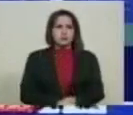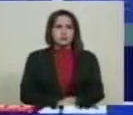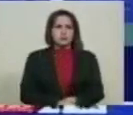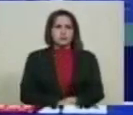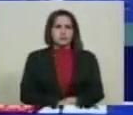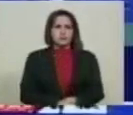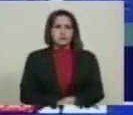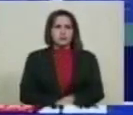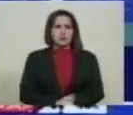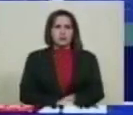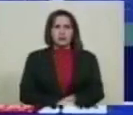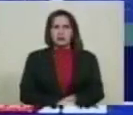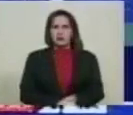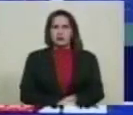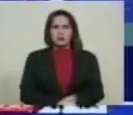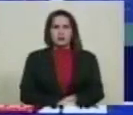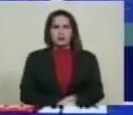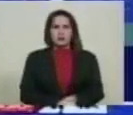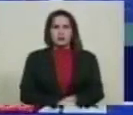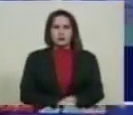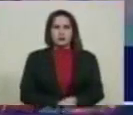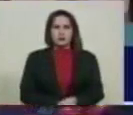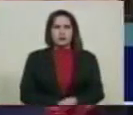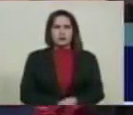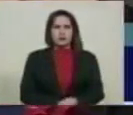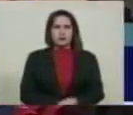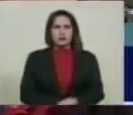Esa es la escuela de nuestro comandante Chávez.